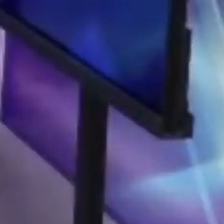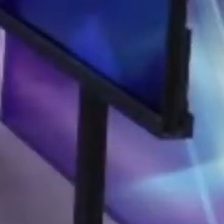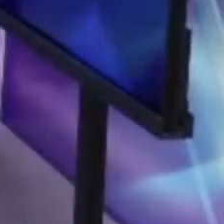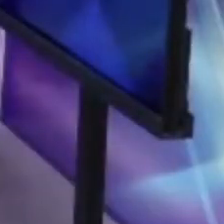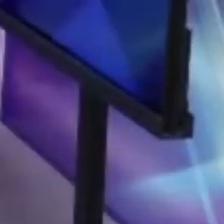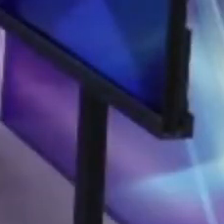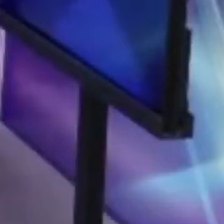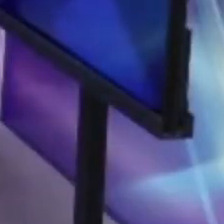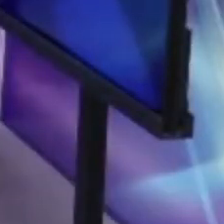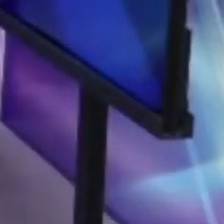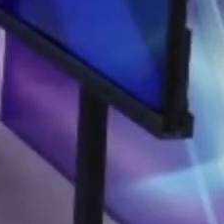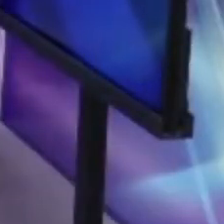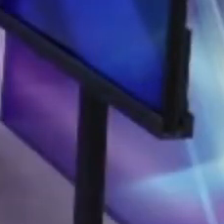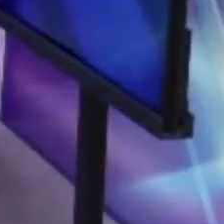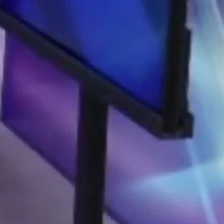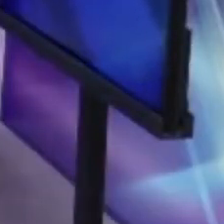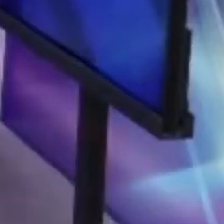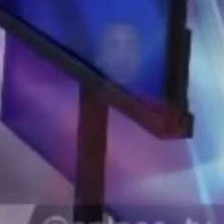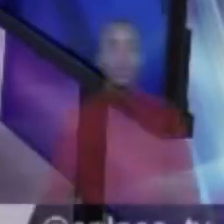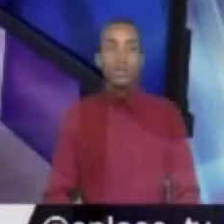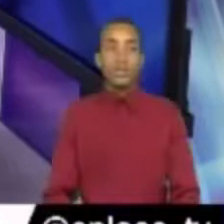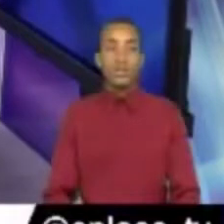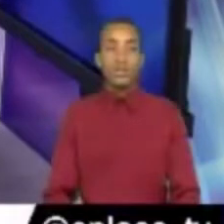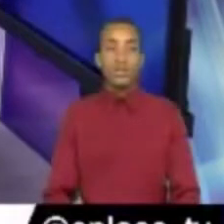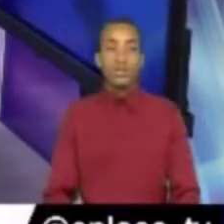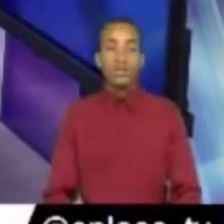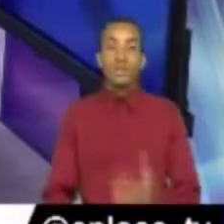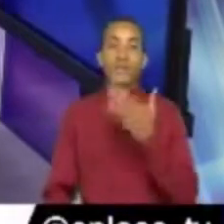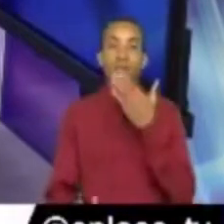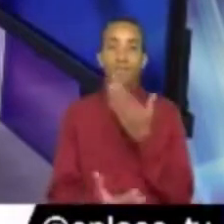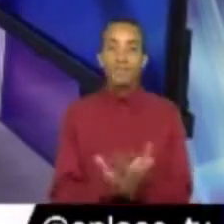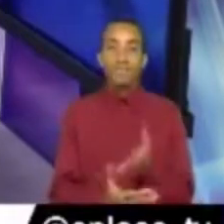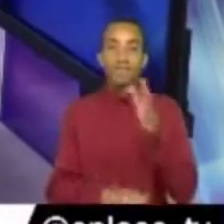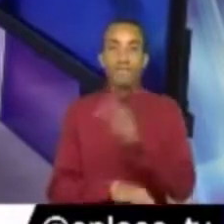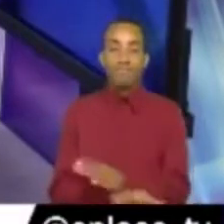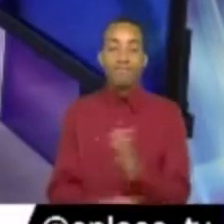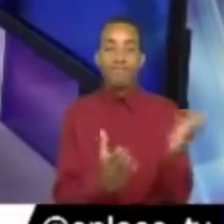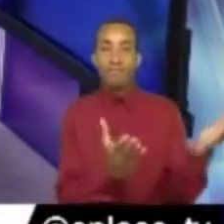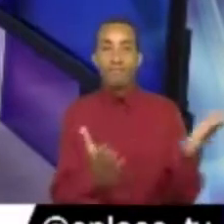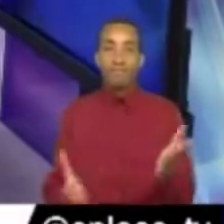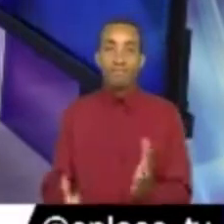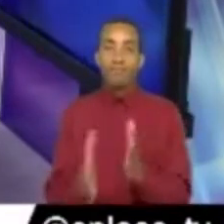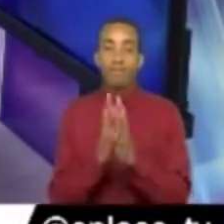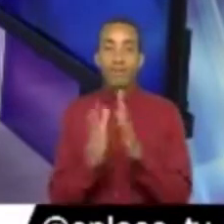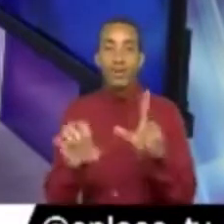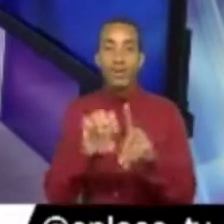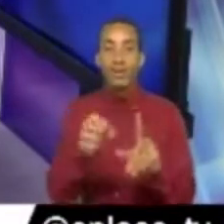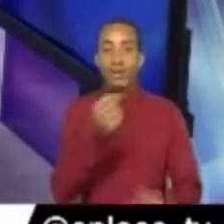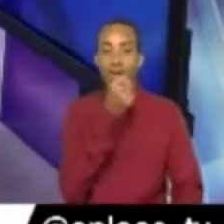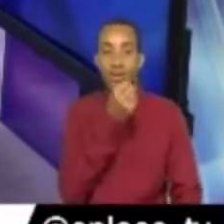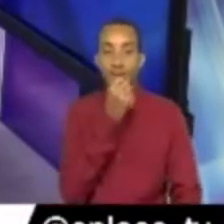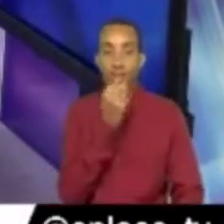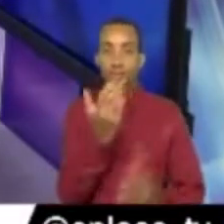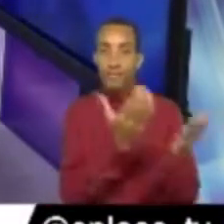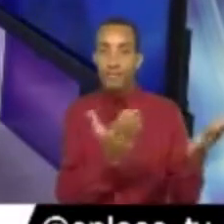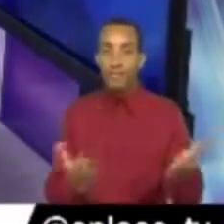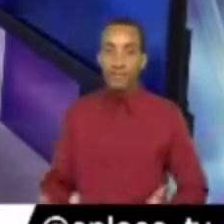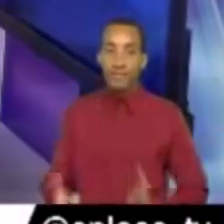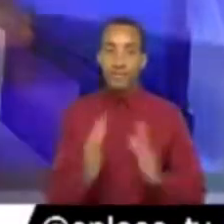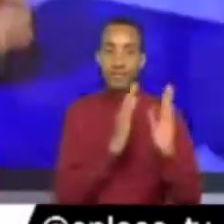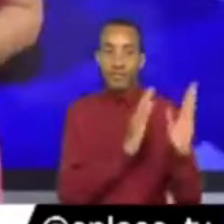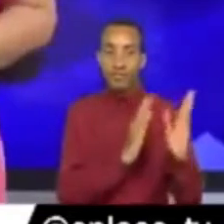tardes, bienvenidos a Enlace Noticias. Los saludamos con la información más importante de Barranca Bermeja y la región. A continuación, nuestros